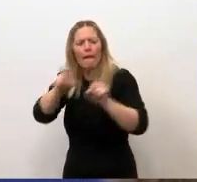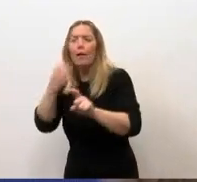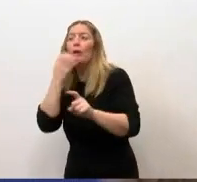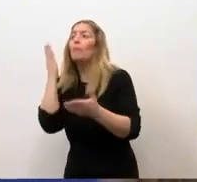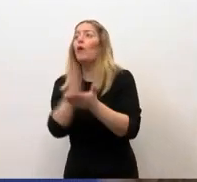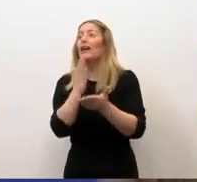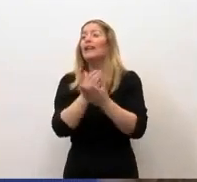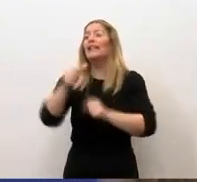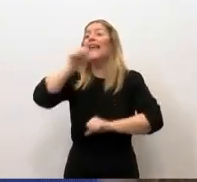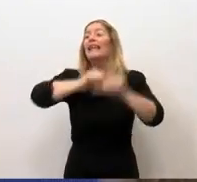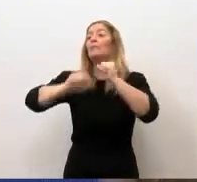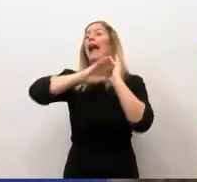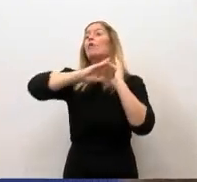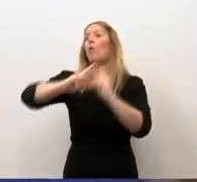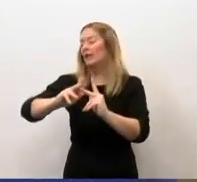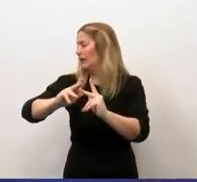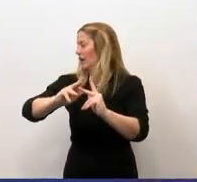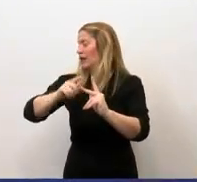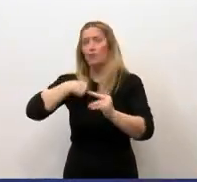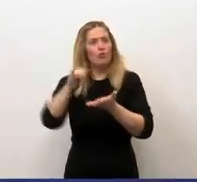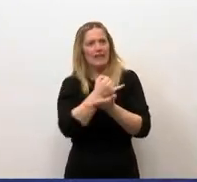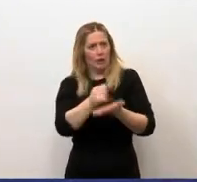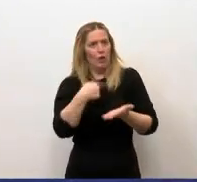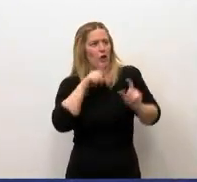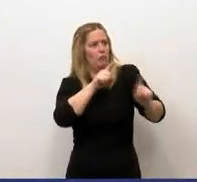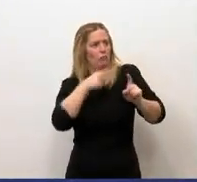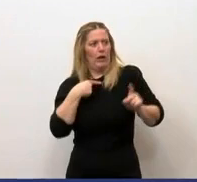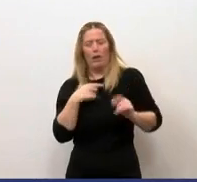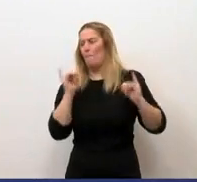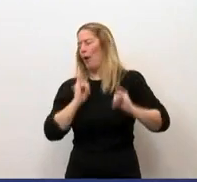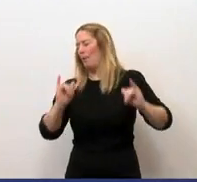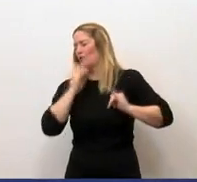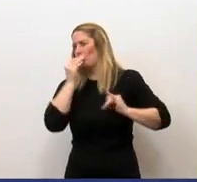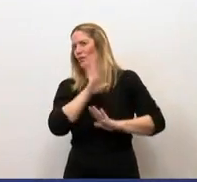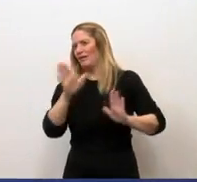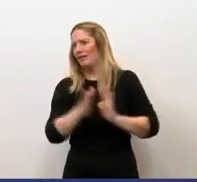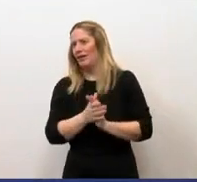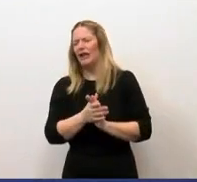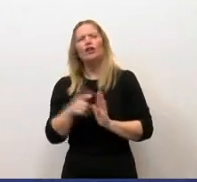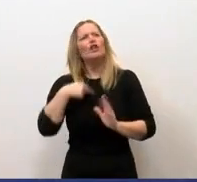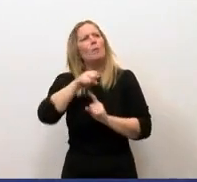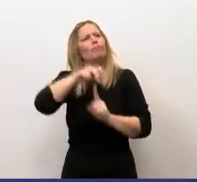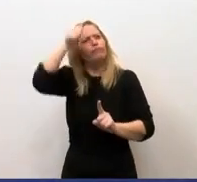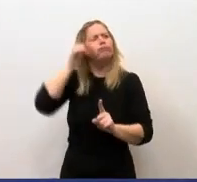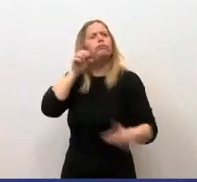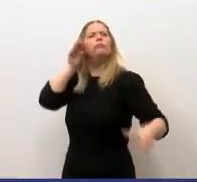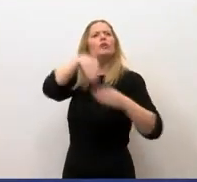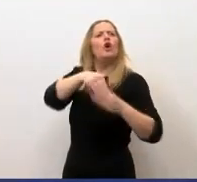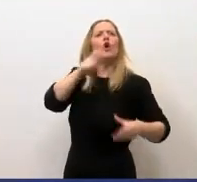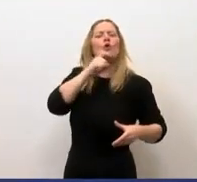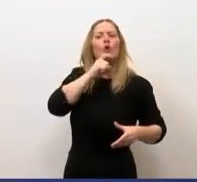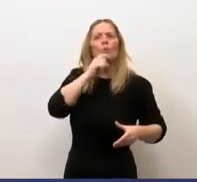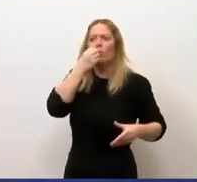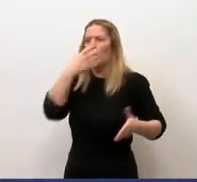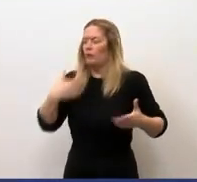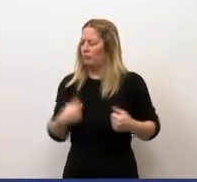cuántica. ¿Vale? Que es la asignatura que yo doy, que me lo paso muy bien. Entonces decimos, bueno, vamos, como empiezo por la historia,